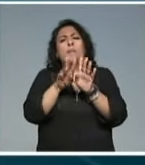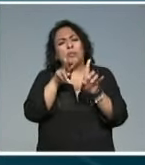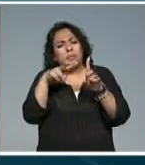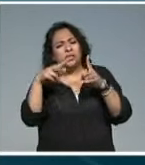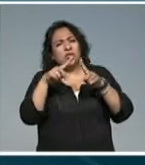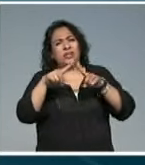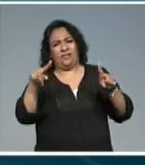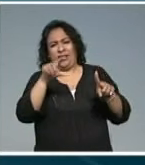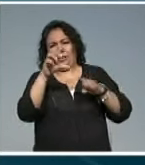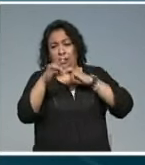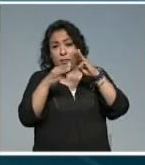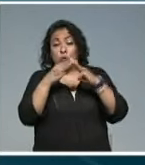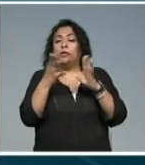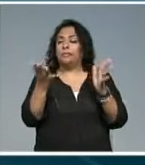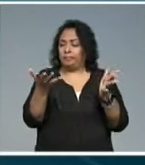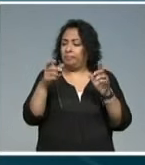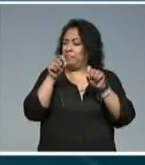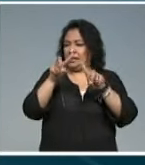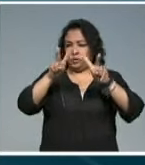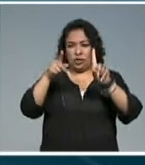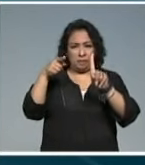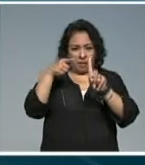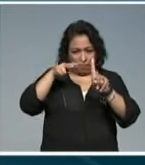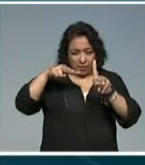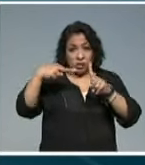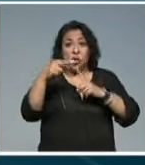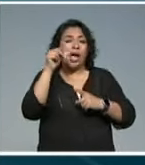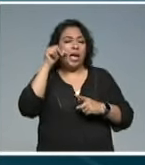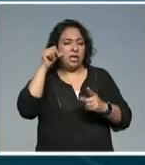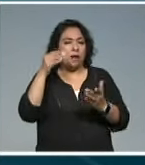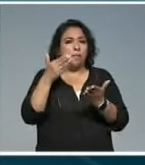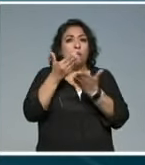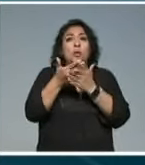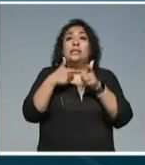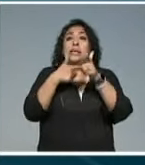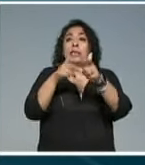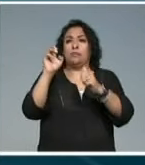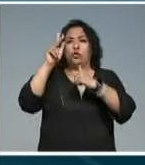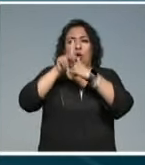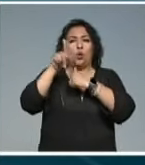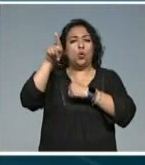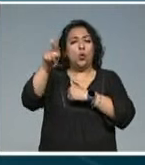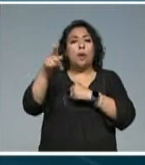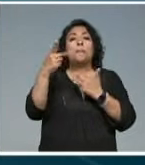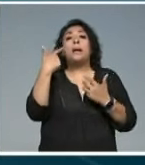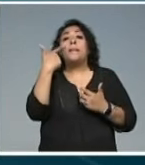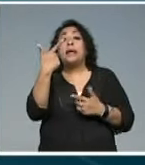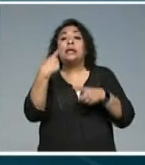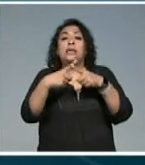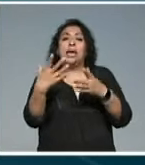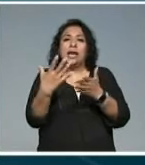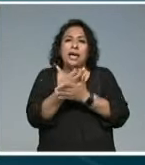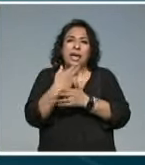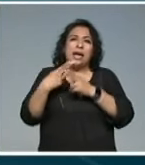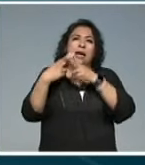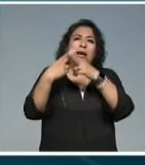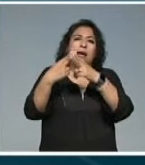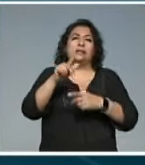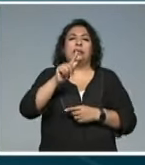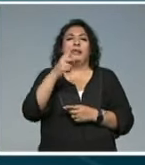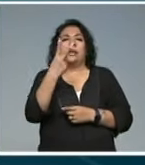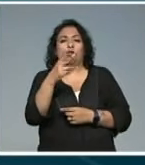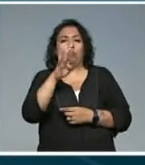percibir el mundo. Y a propósito de percepciones, ya ayer lo planteábamos, continuamos en Europa. Vamos a conocer a los ganadores de la 72ª